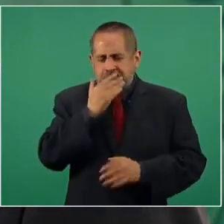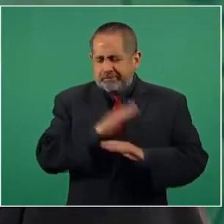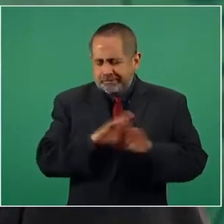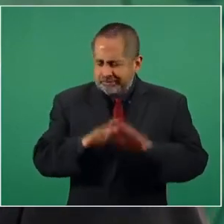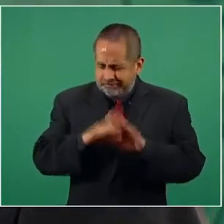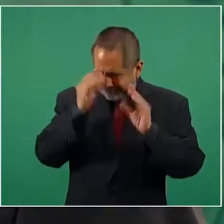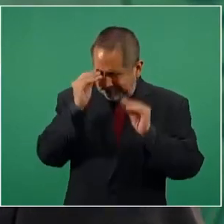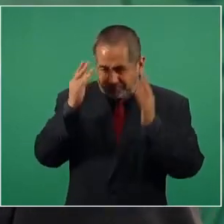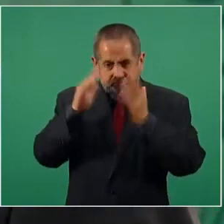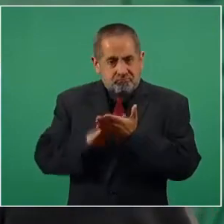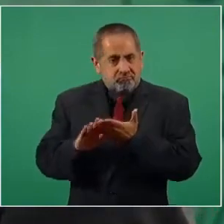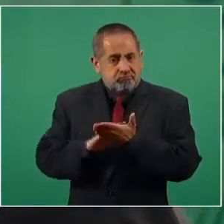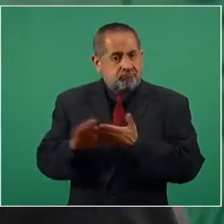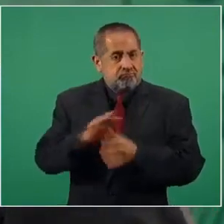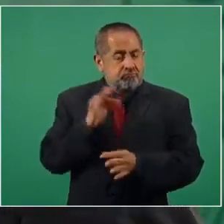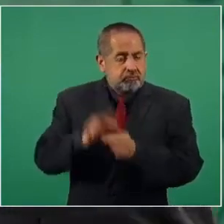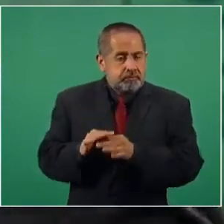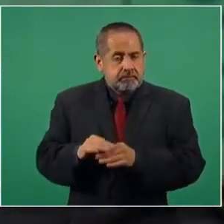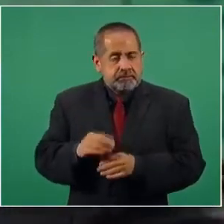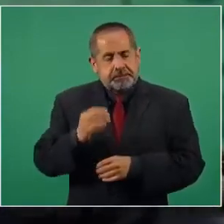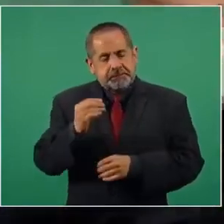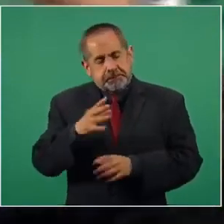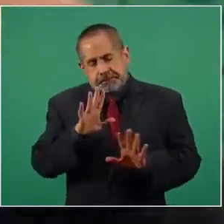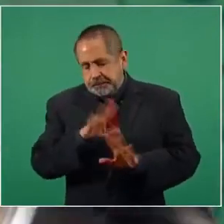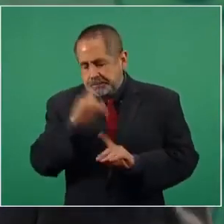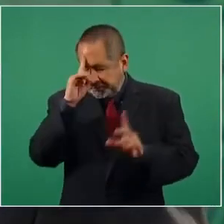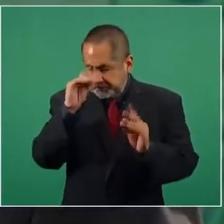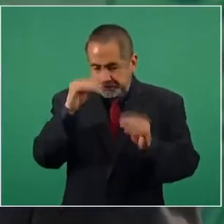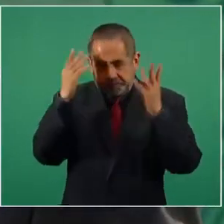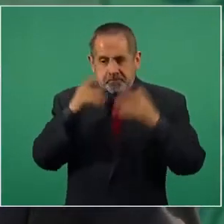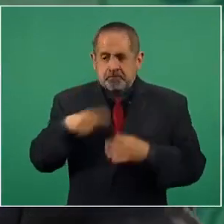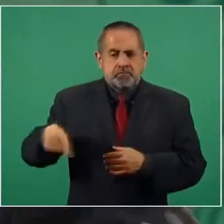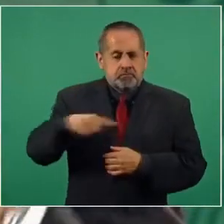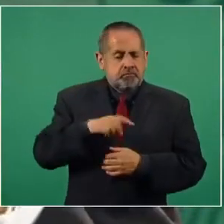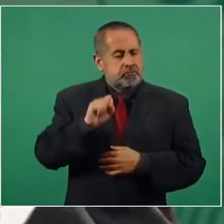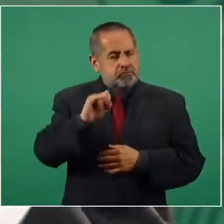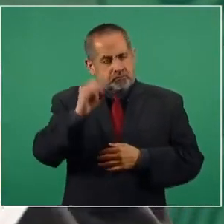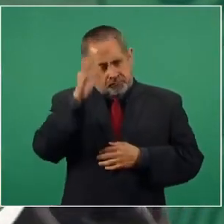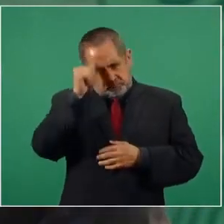pesar de los agravios, decide